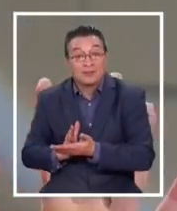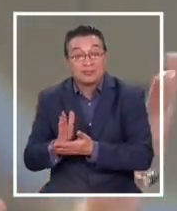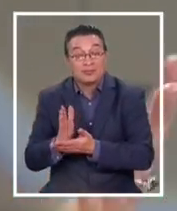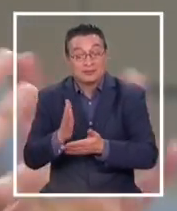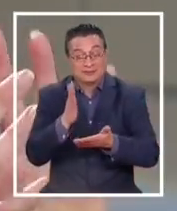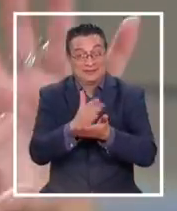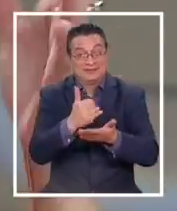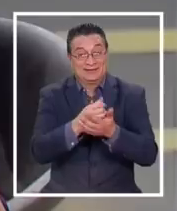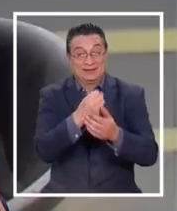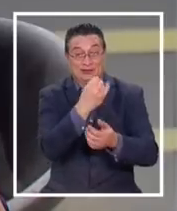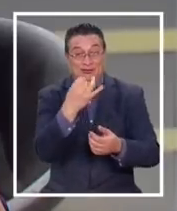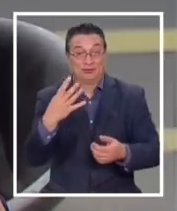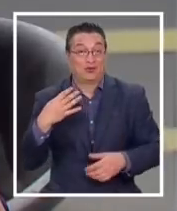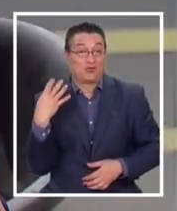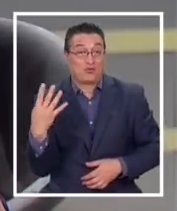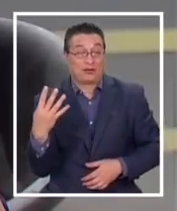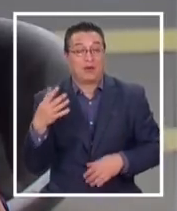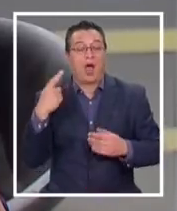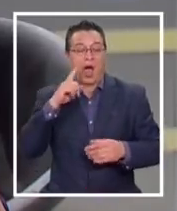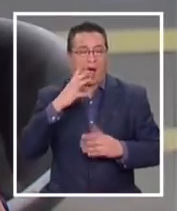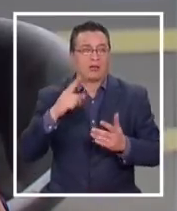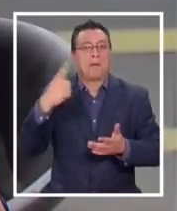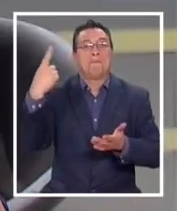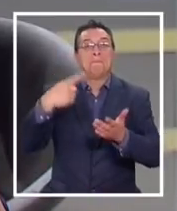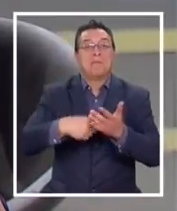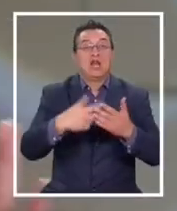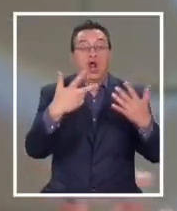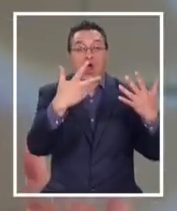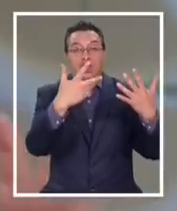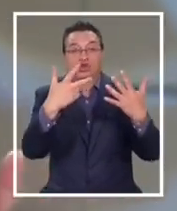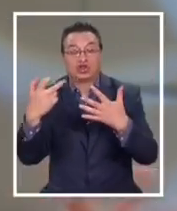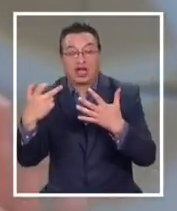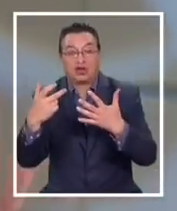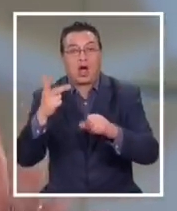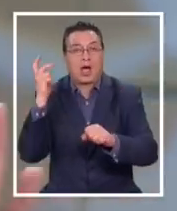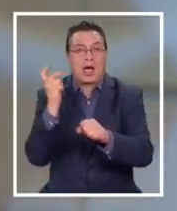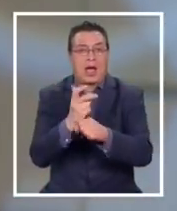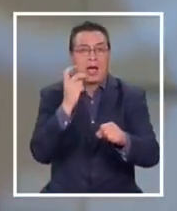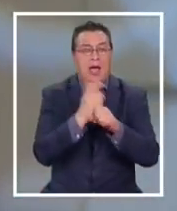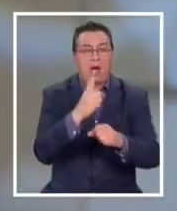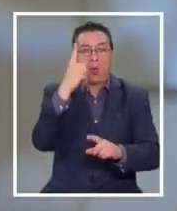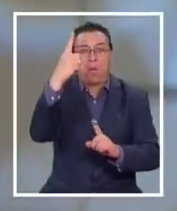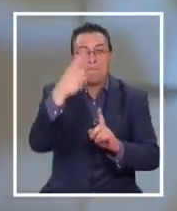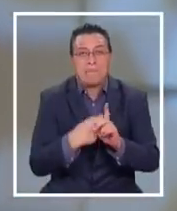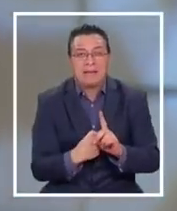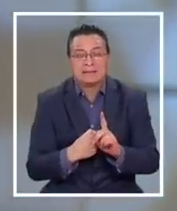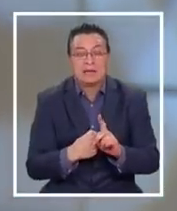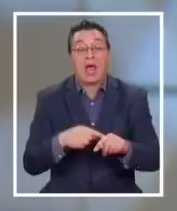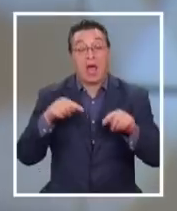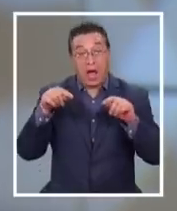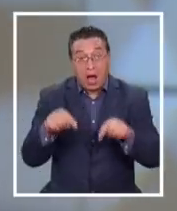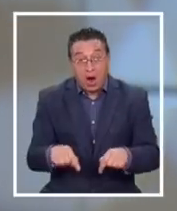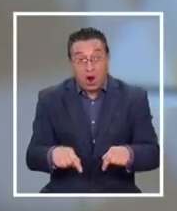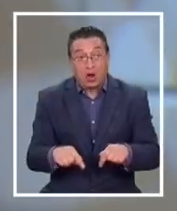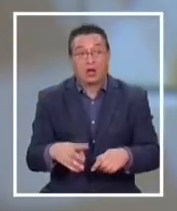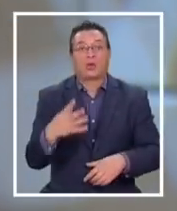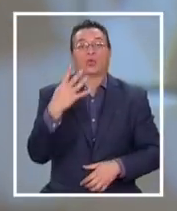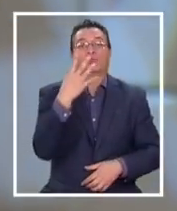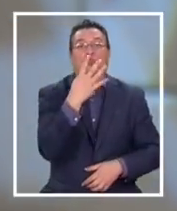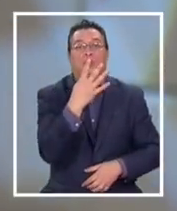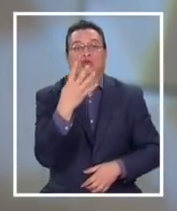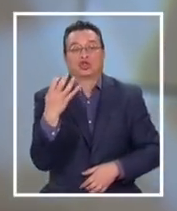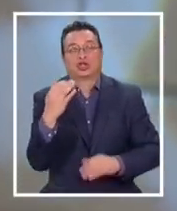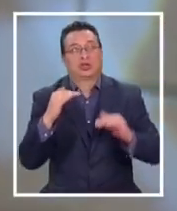4, teníamos 1.800 encerronas portonazos por mes. O sea, muchísimo. Hoy día vamos en